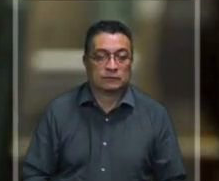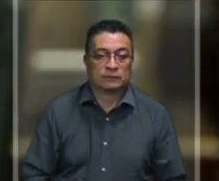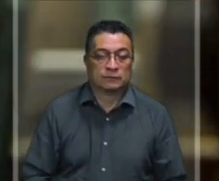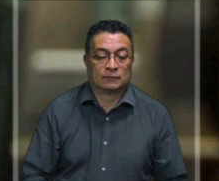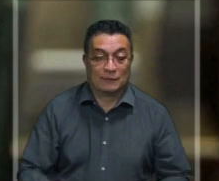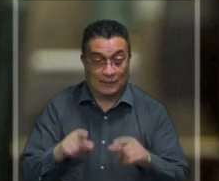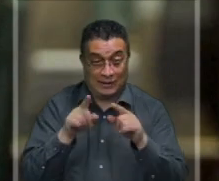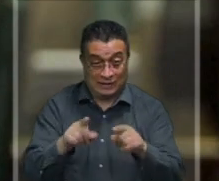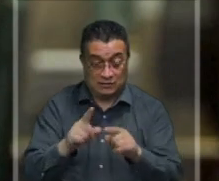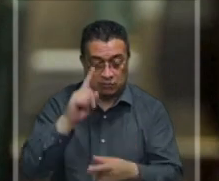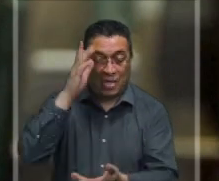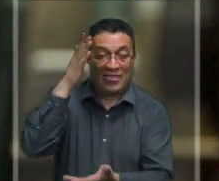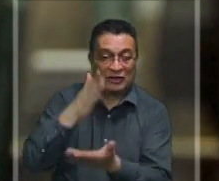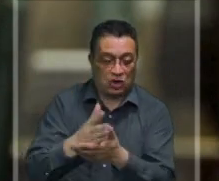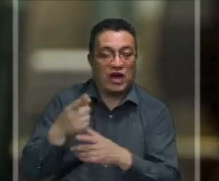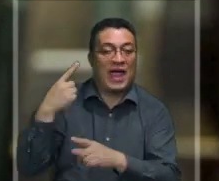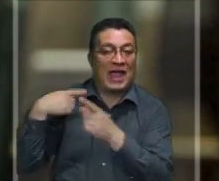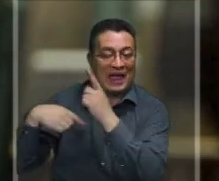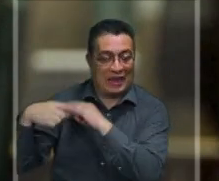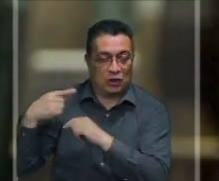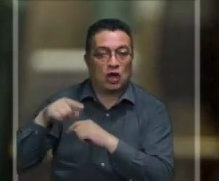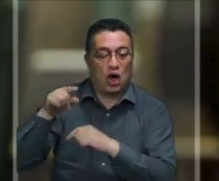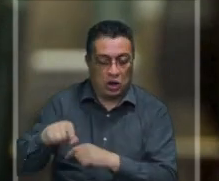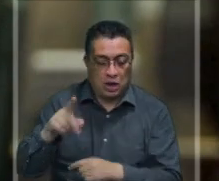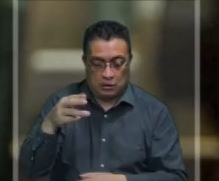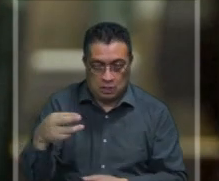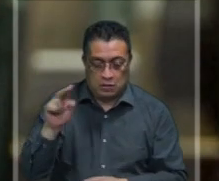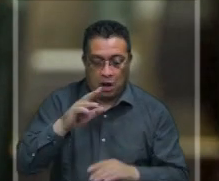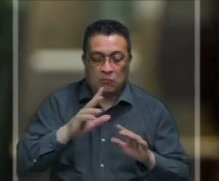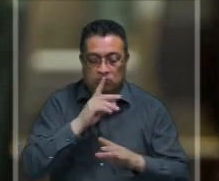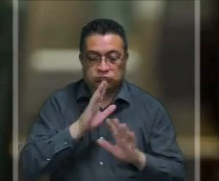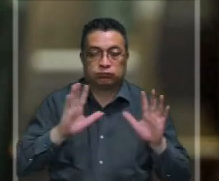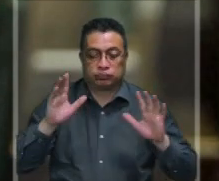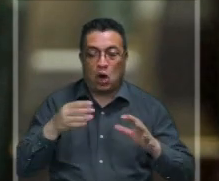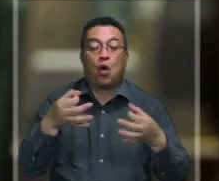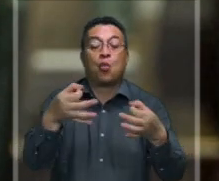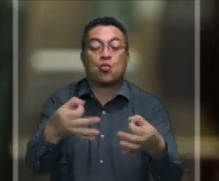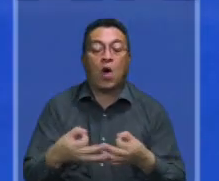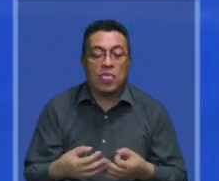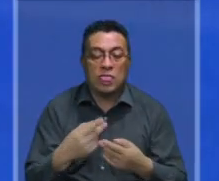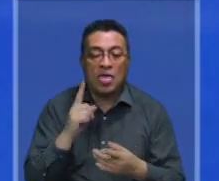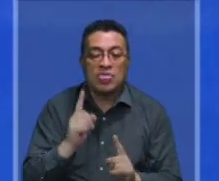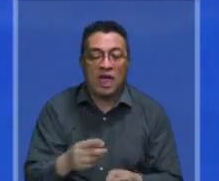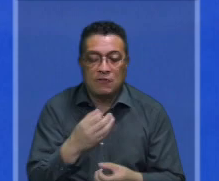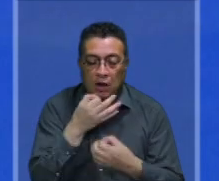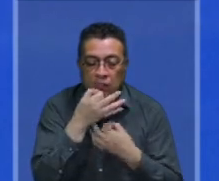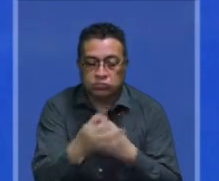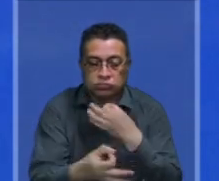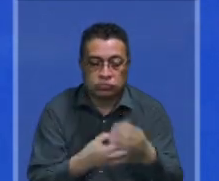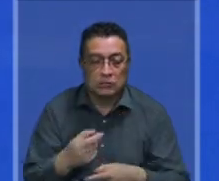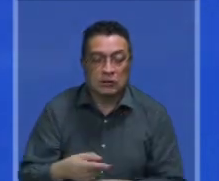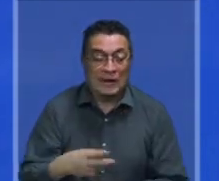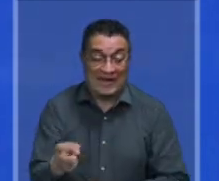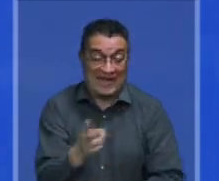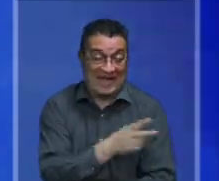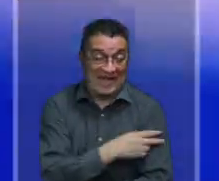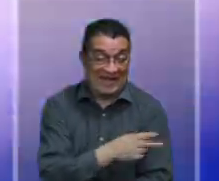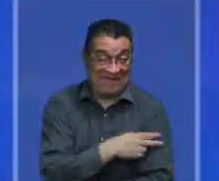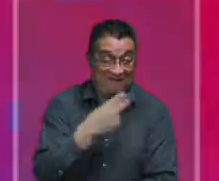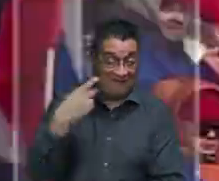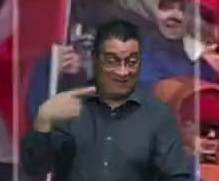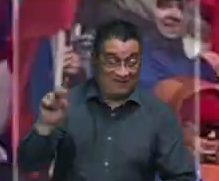Esta es una decisión histórica que conducirá a una rendición de cuentas histórica. El jefe del Kremlin,